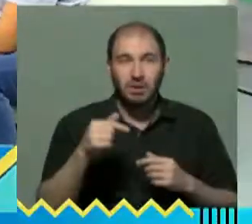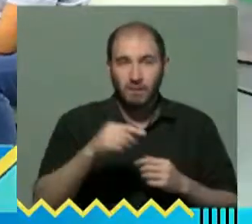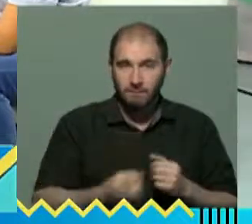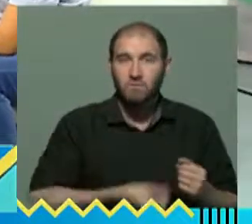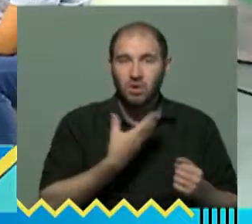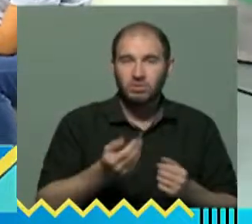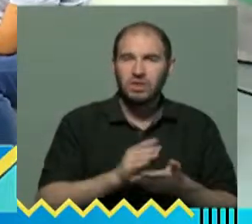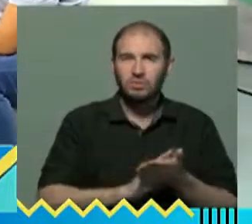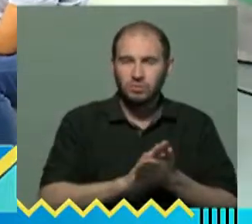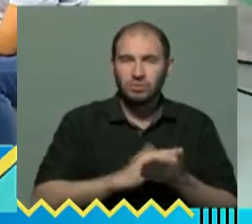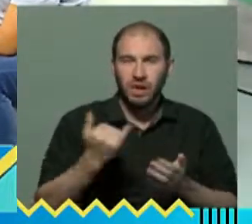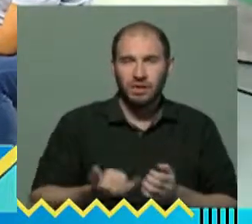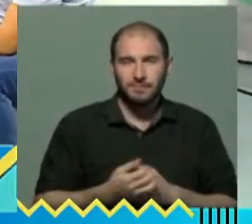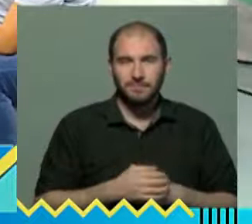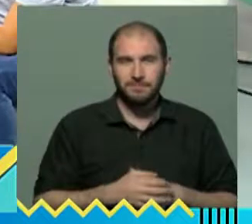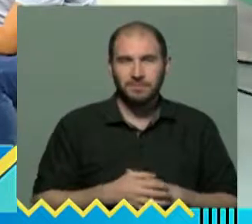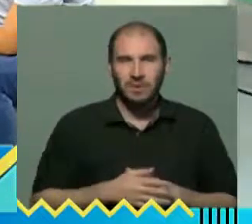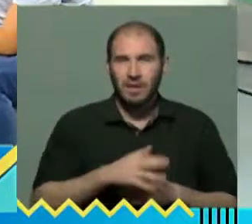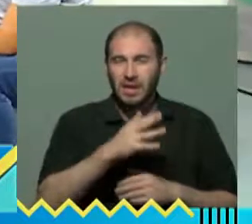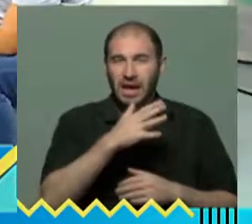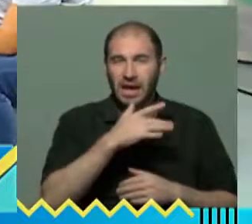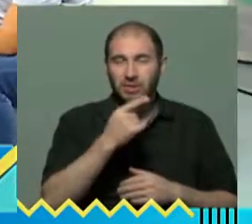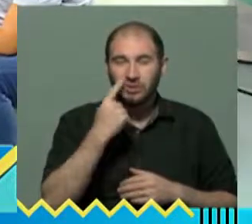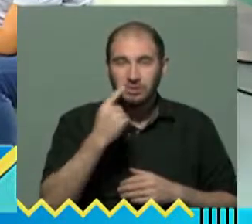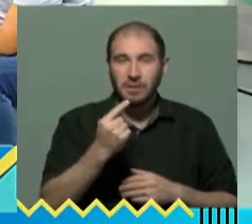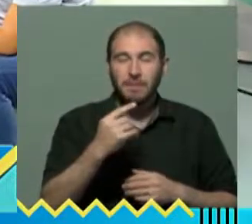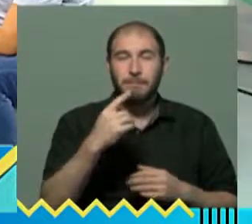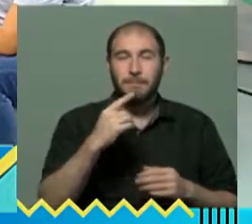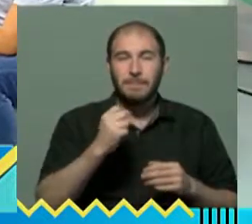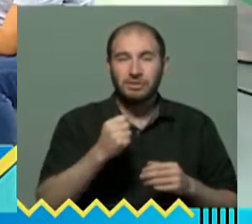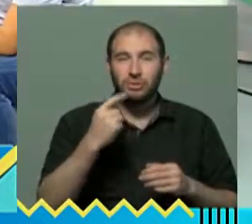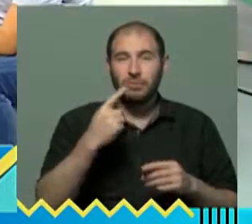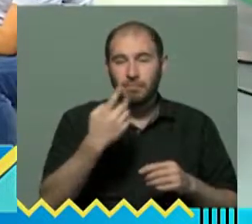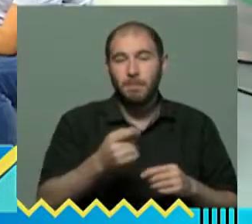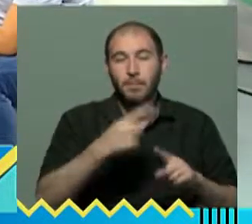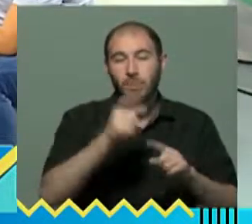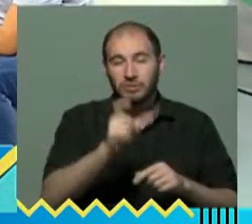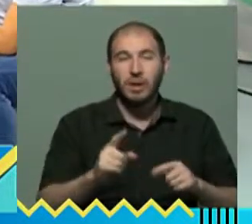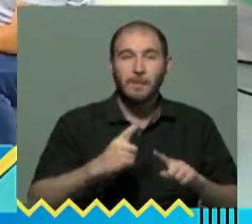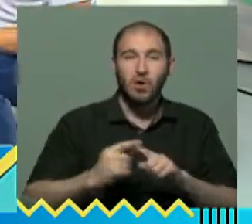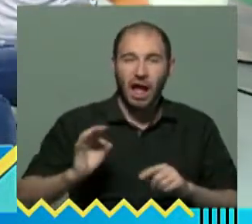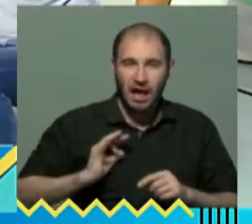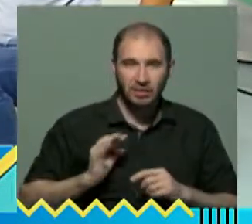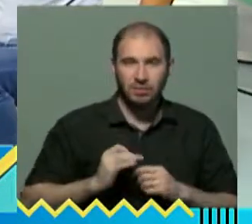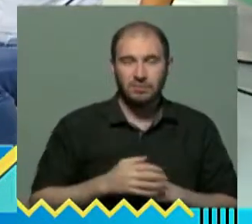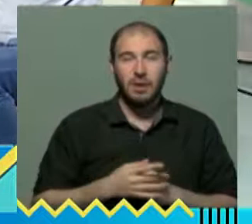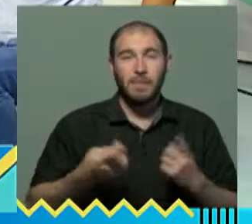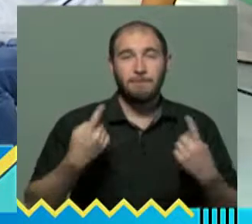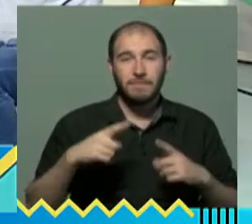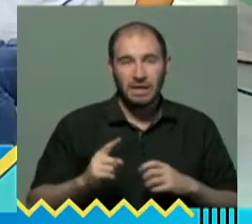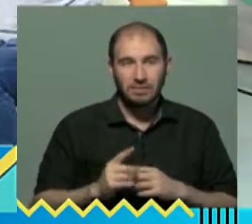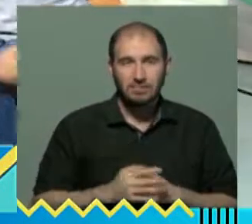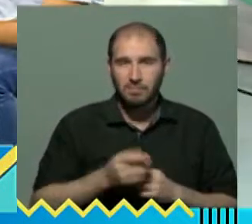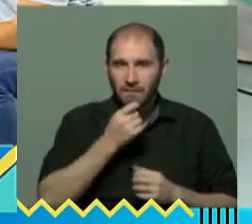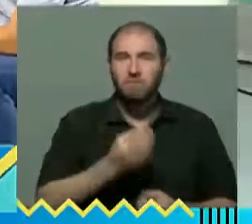voluntad de atacar el problema. Son 14.000 pesos por empleado al año, ¿no? Que no es ni la mitad de lo que sale un empleado por mes, claro. Pero se ve